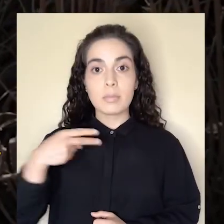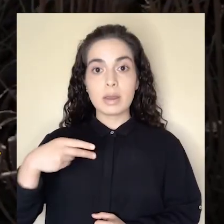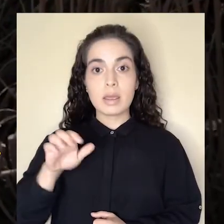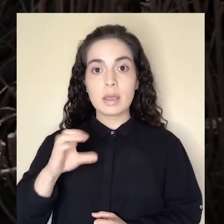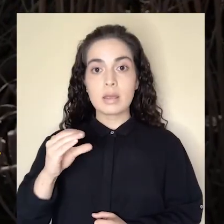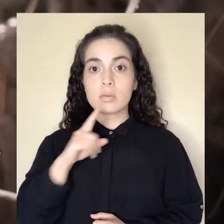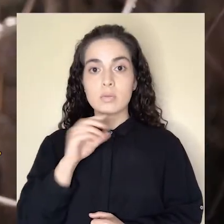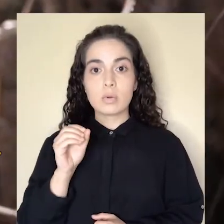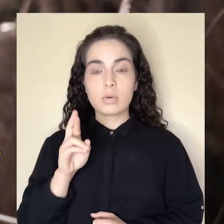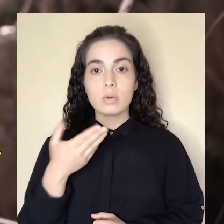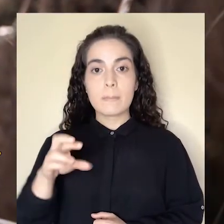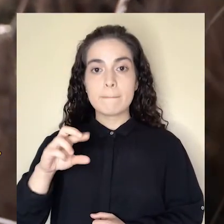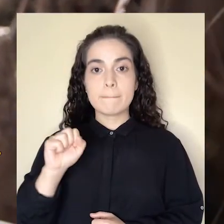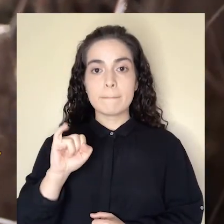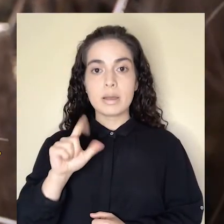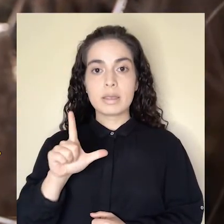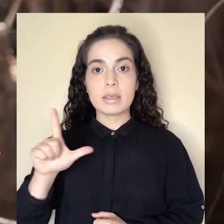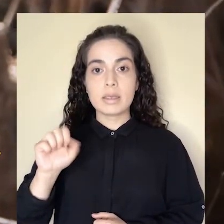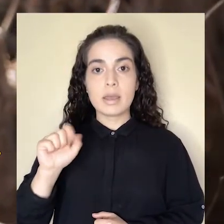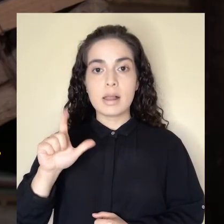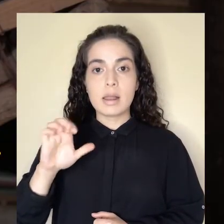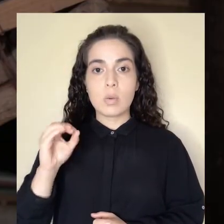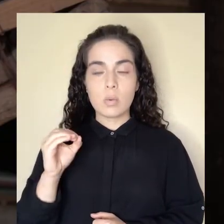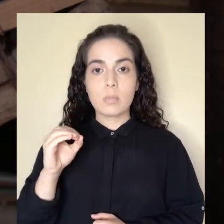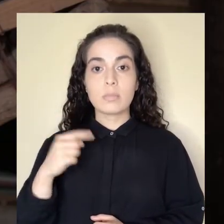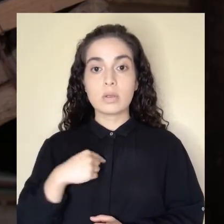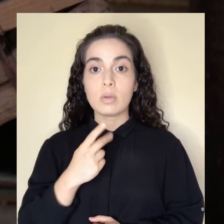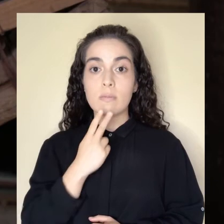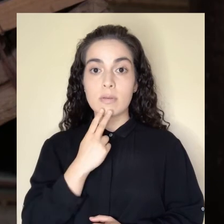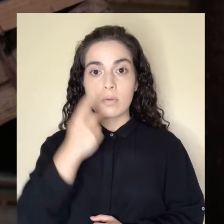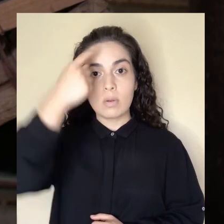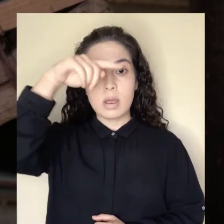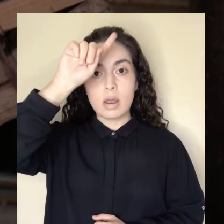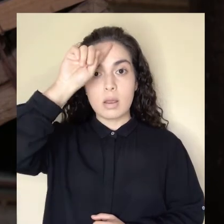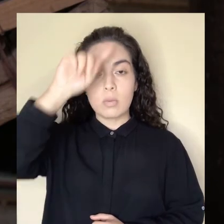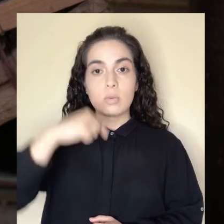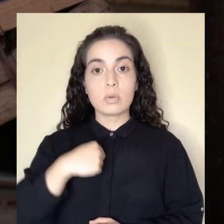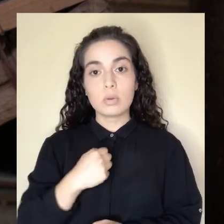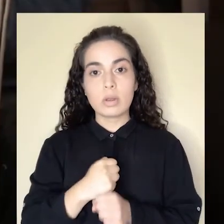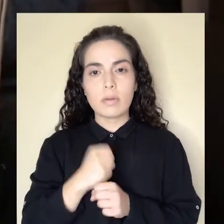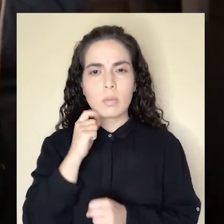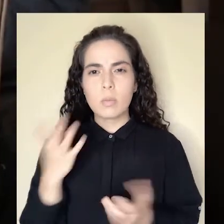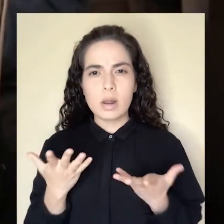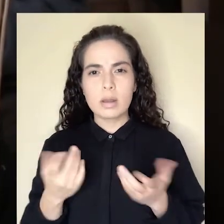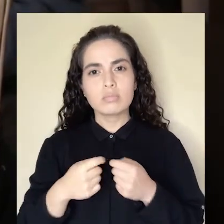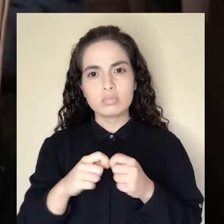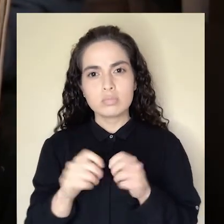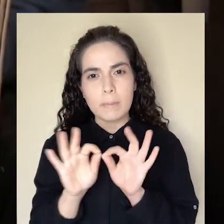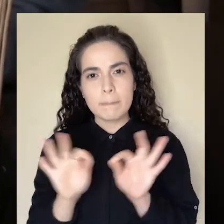Mi nombre es Héctor Arnoldo Payaleo Payama. Yo soy de Arauco y soy artesano en mimbre.